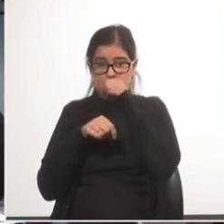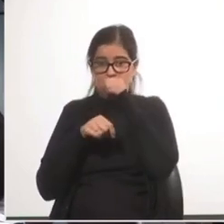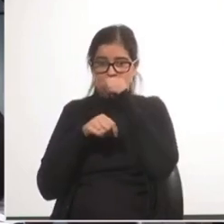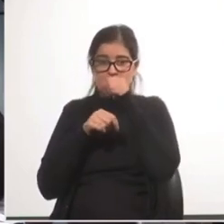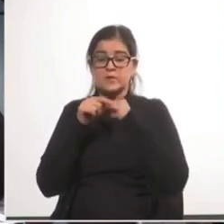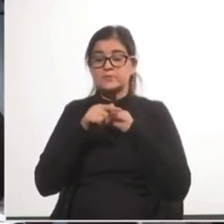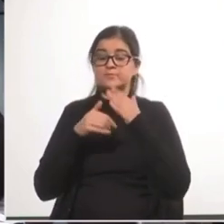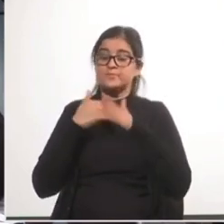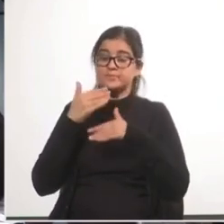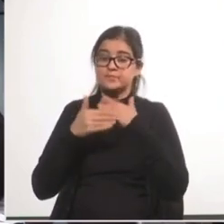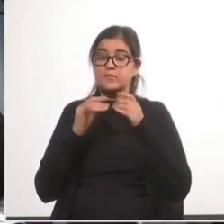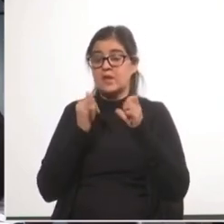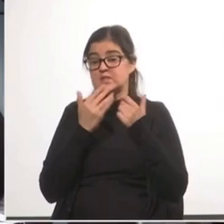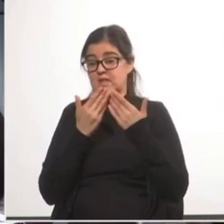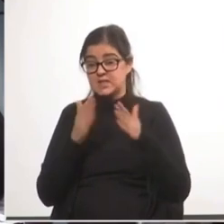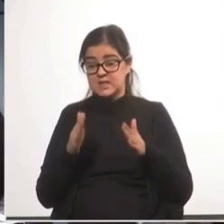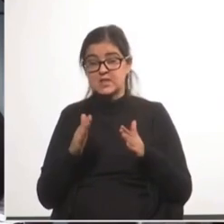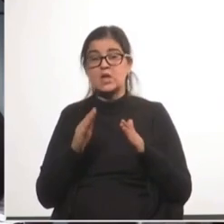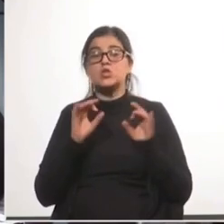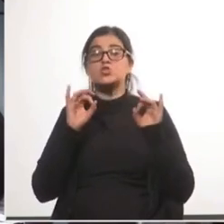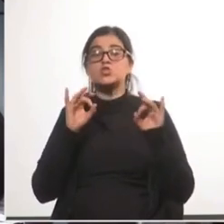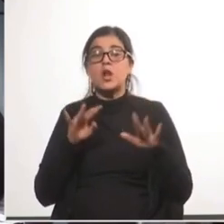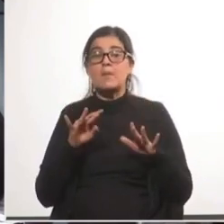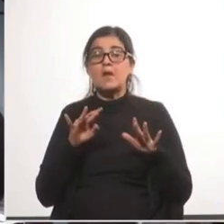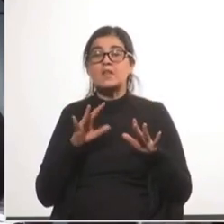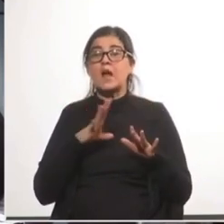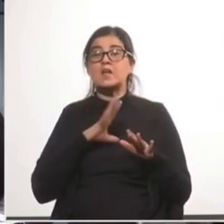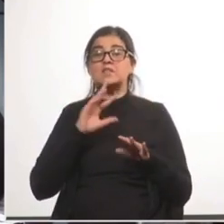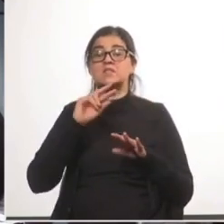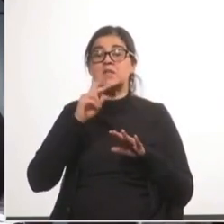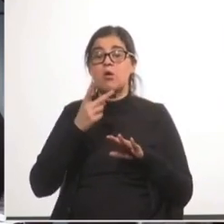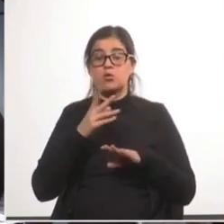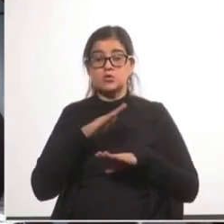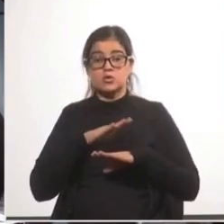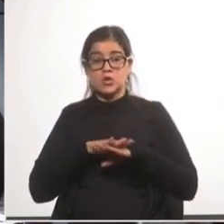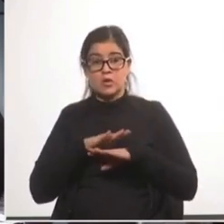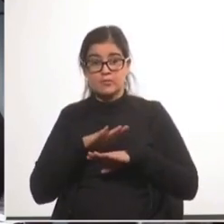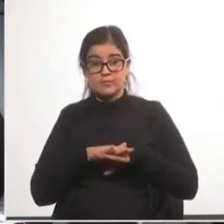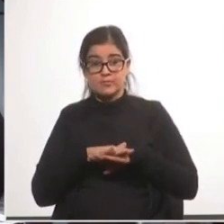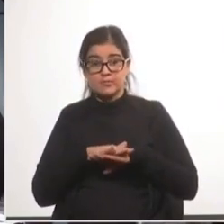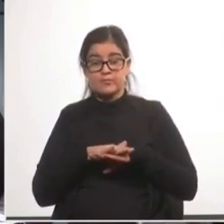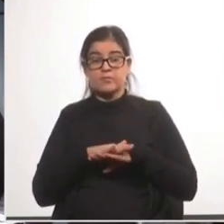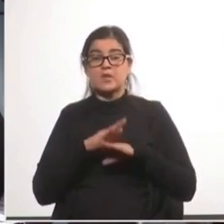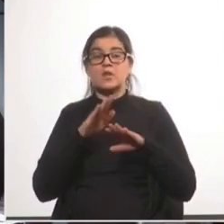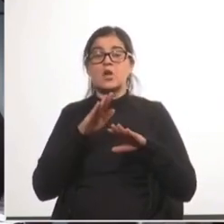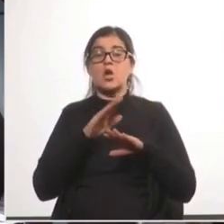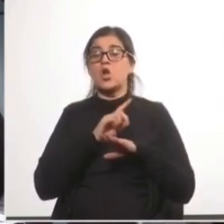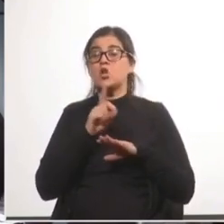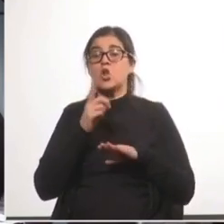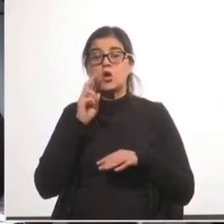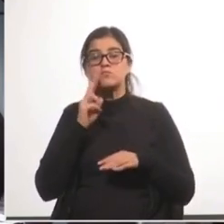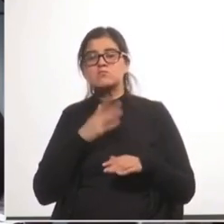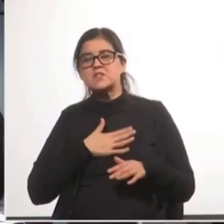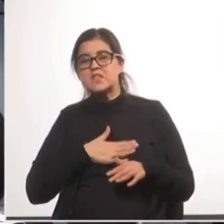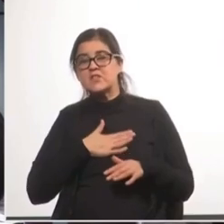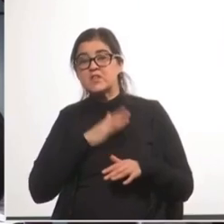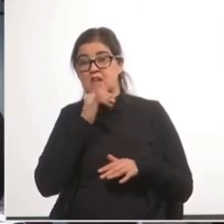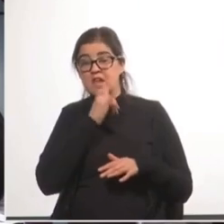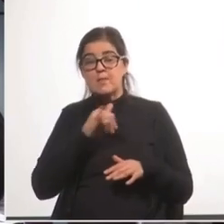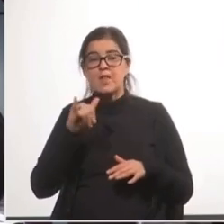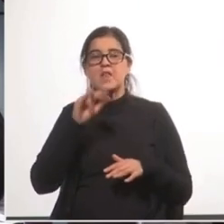estos procesos que se inician, solo llegan a una segunda instancia, es decir, no ven satisfecha su